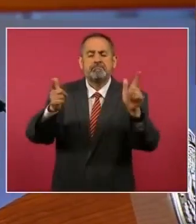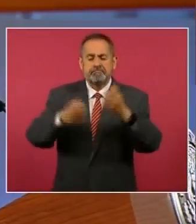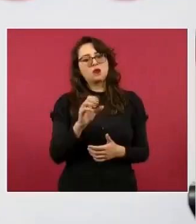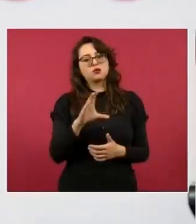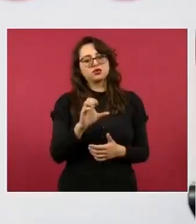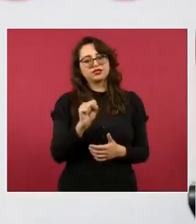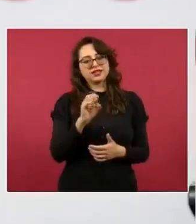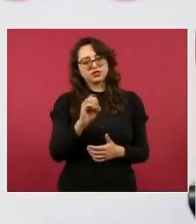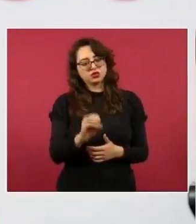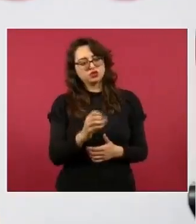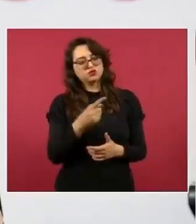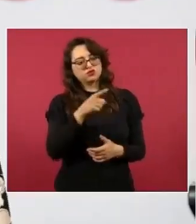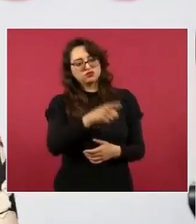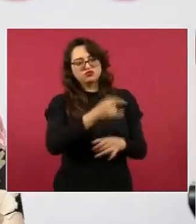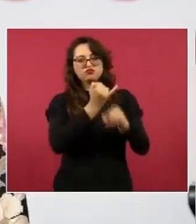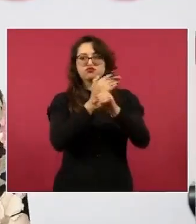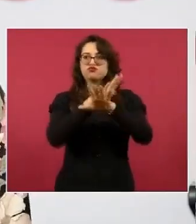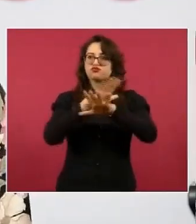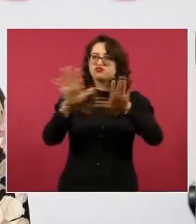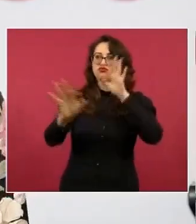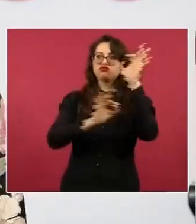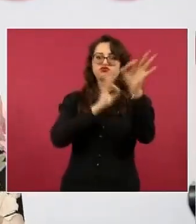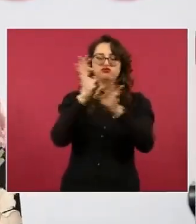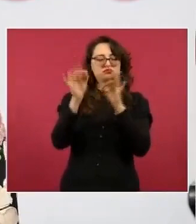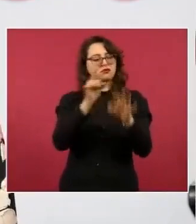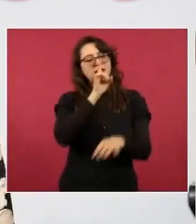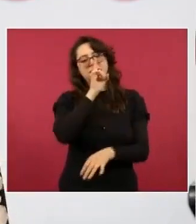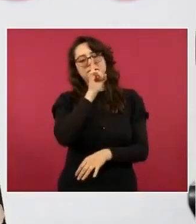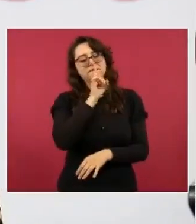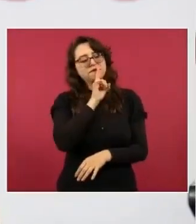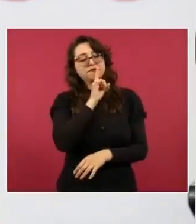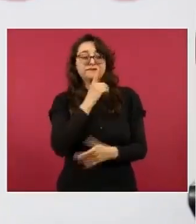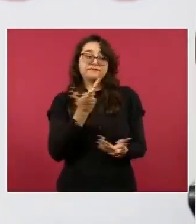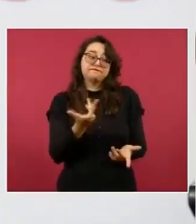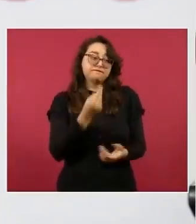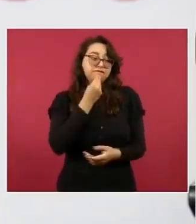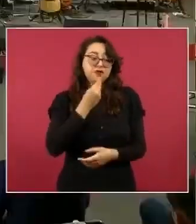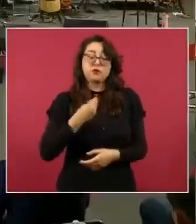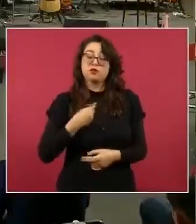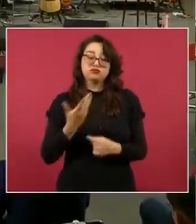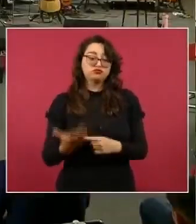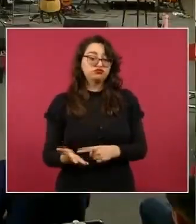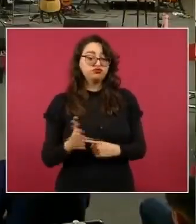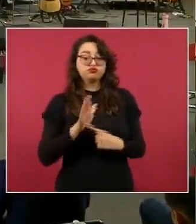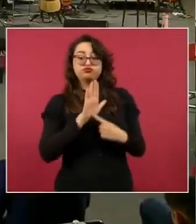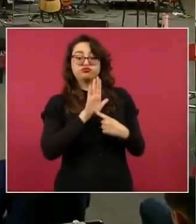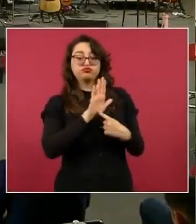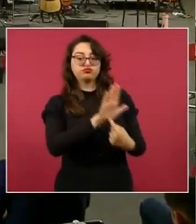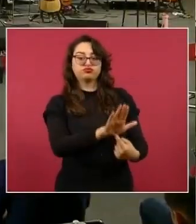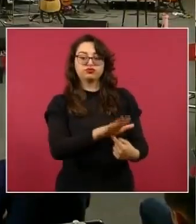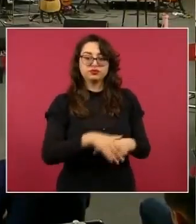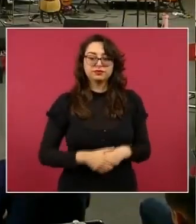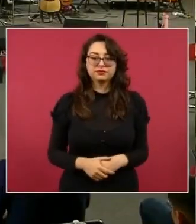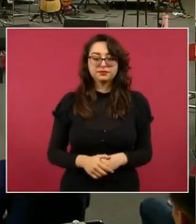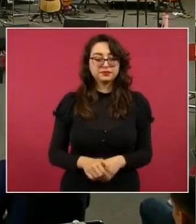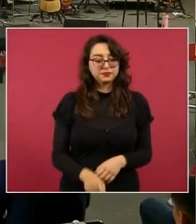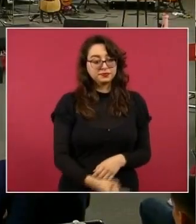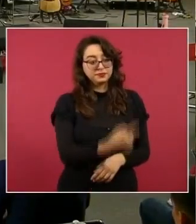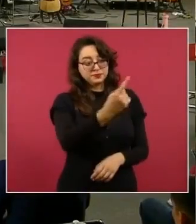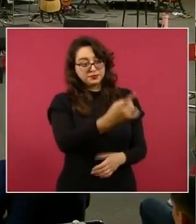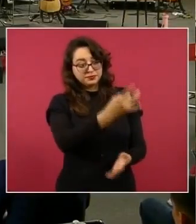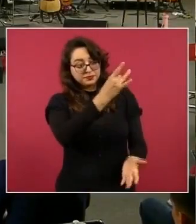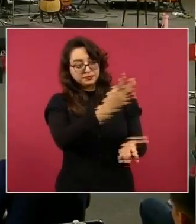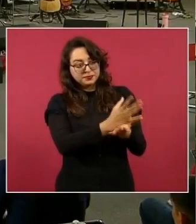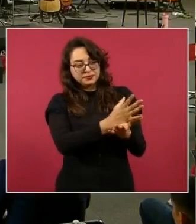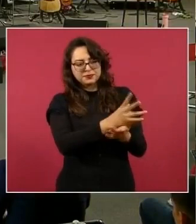las propias madres que tienen hijos desaparecidos en México, que persiste la violencia a pesar de las cifras alegres